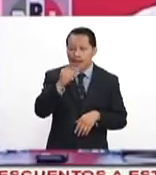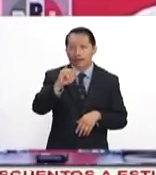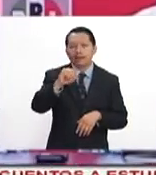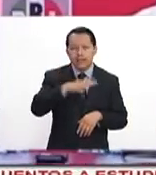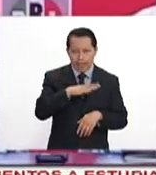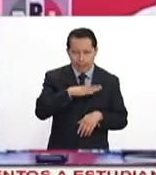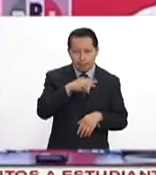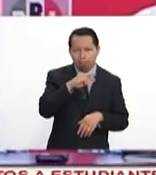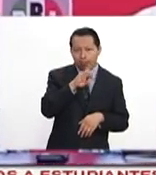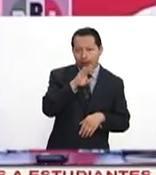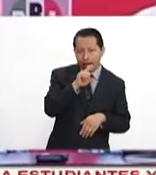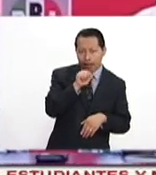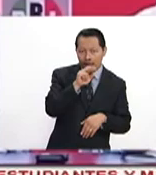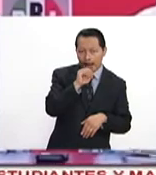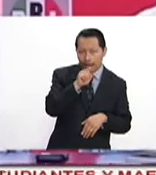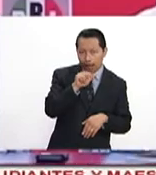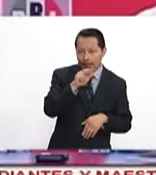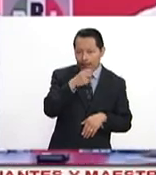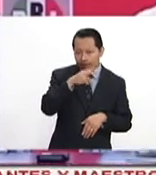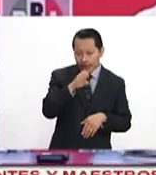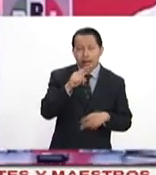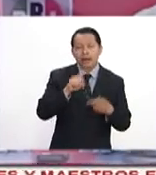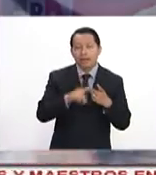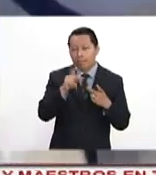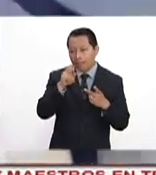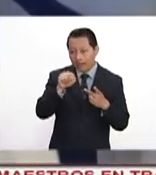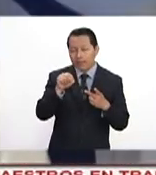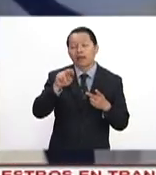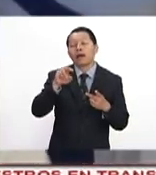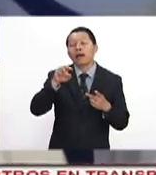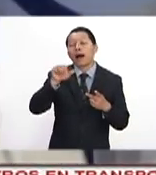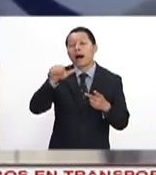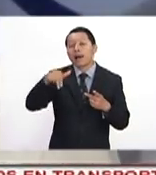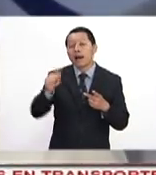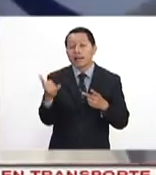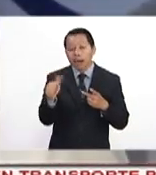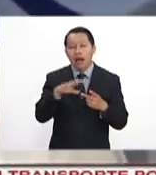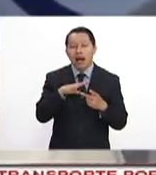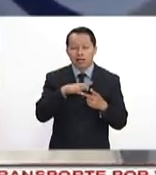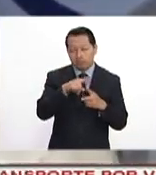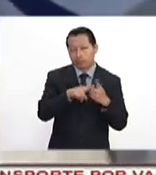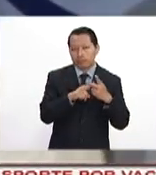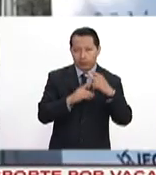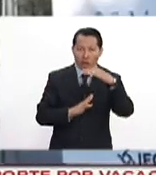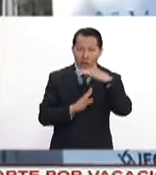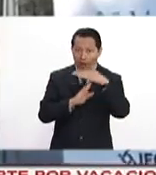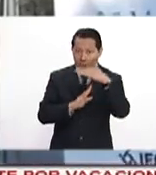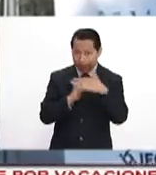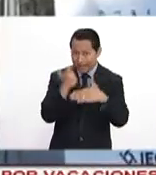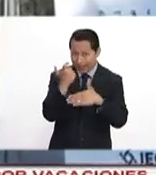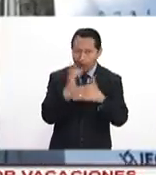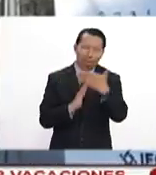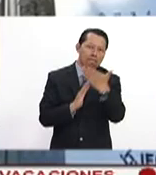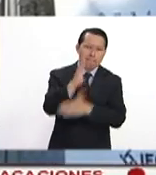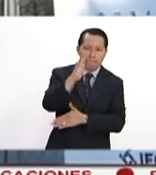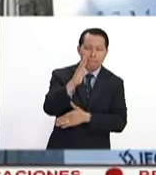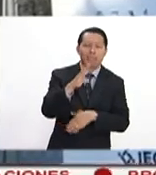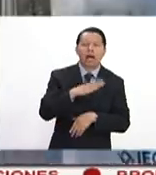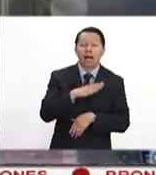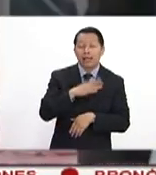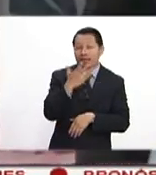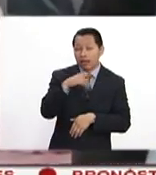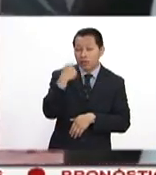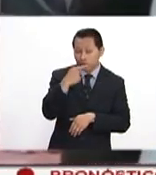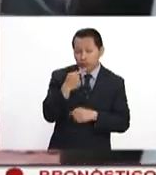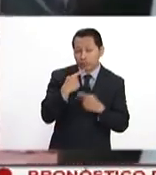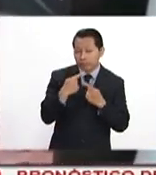el priista Miguel Ángel Riquelme como el panista Guillermo Anaya rebasaron los topes de campaña en la elección de este estado. Luego de 10 horas de sesión, el Consejo